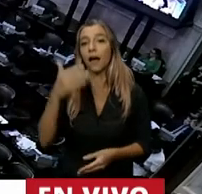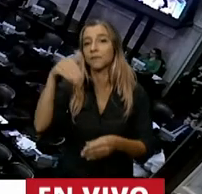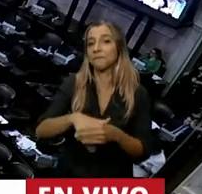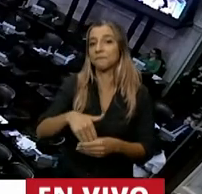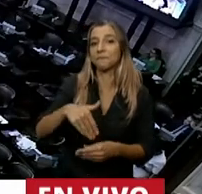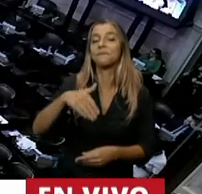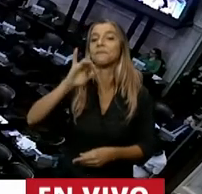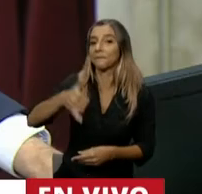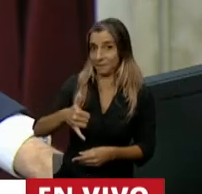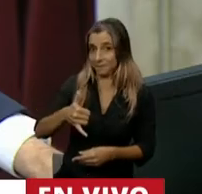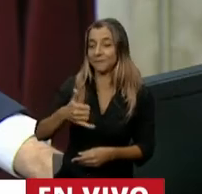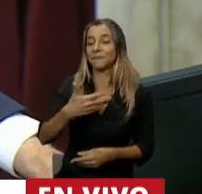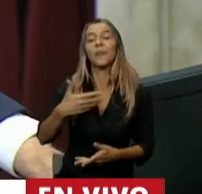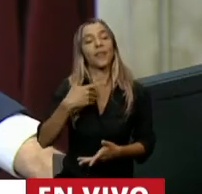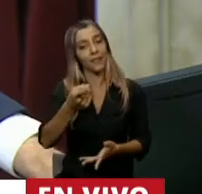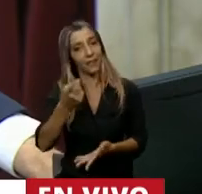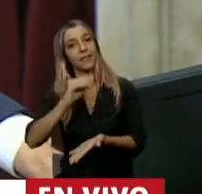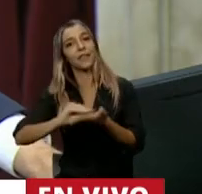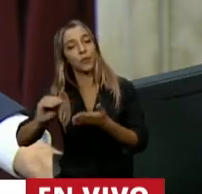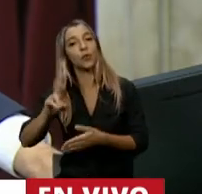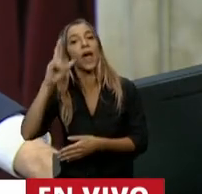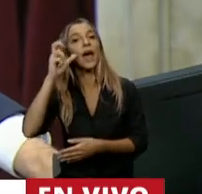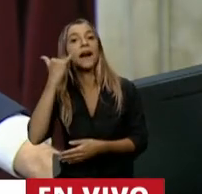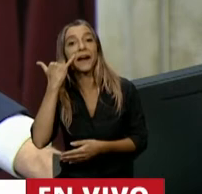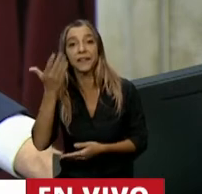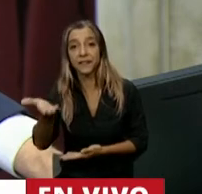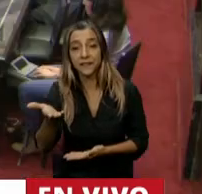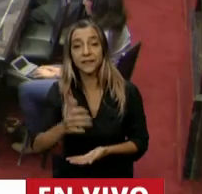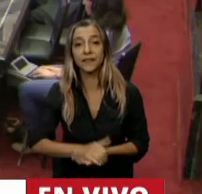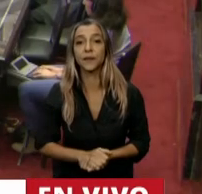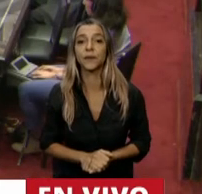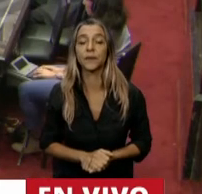Afirmativo, presidente. Tiene la palabra la diputada María Luján Rey.